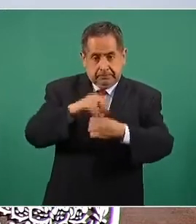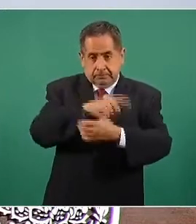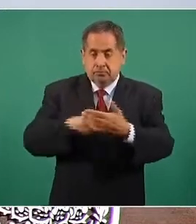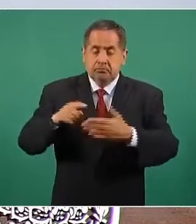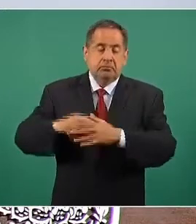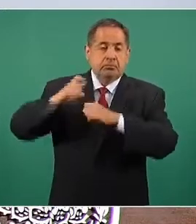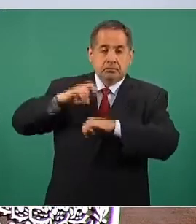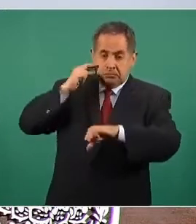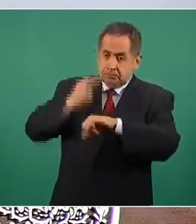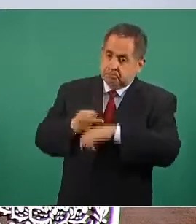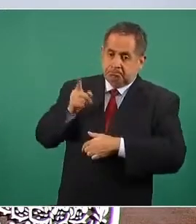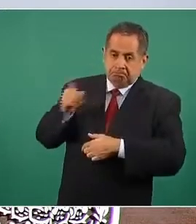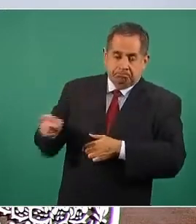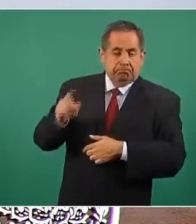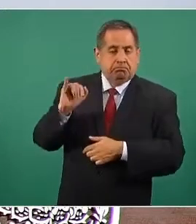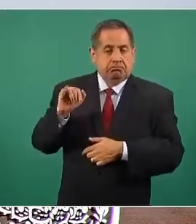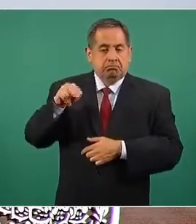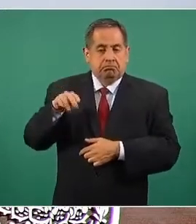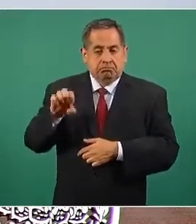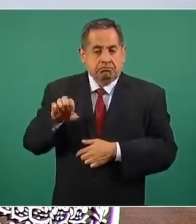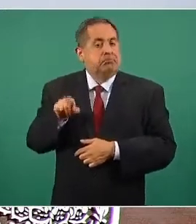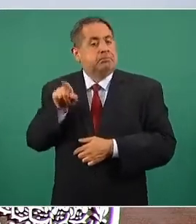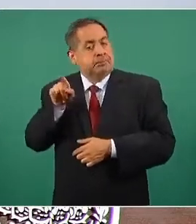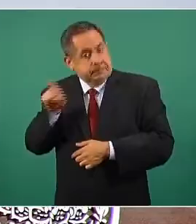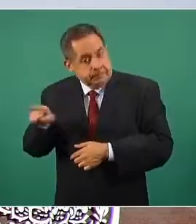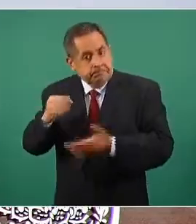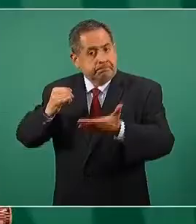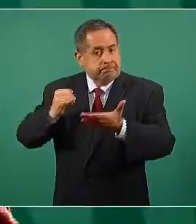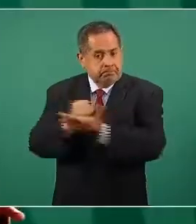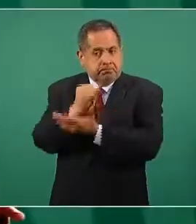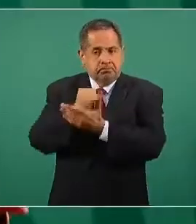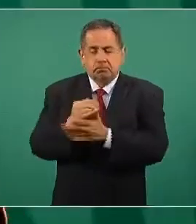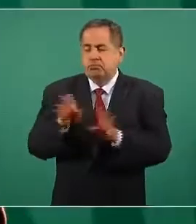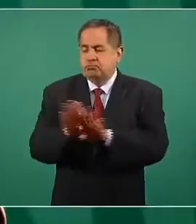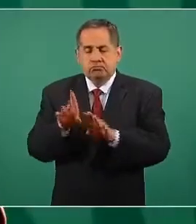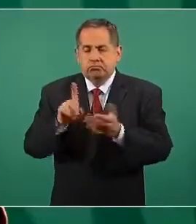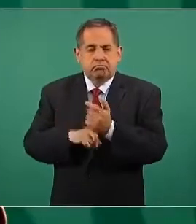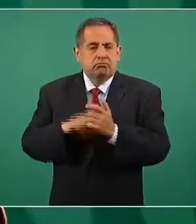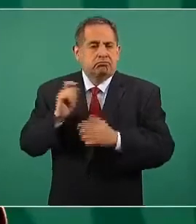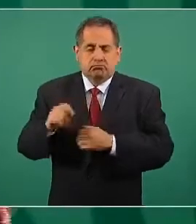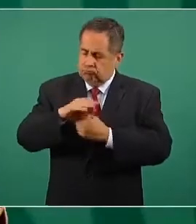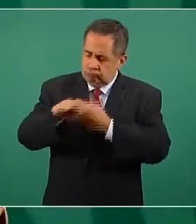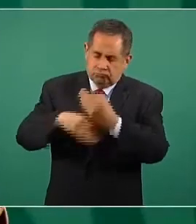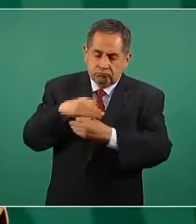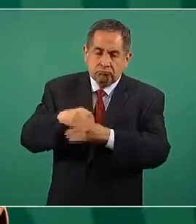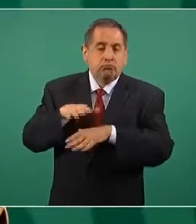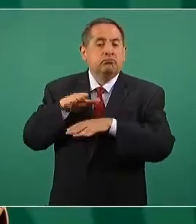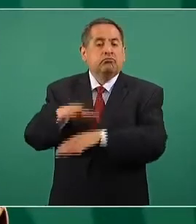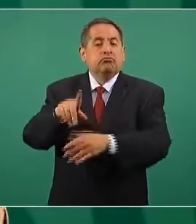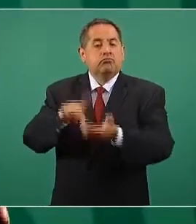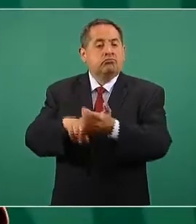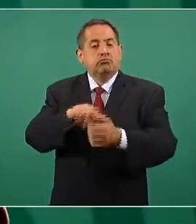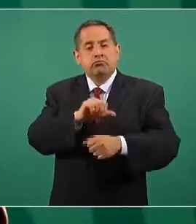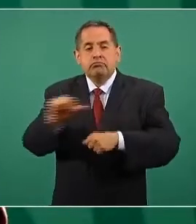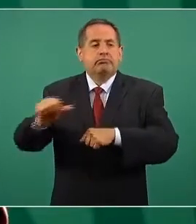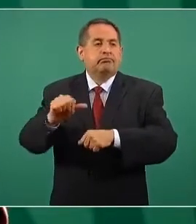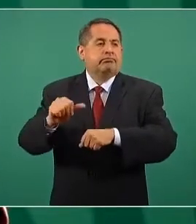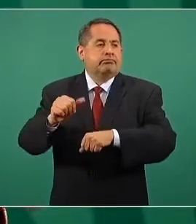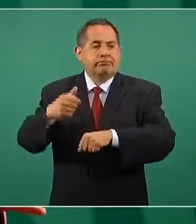del INE. El INE determina prácticamente todo, las